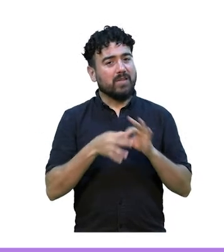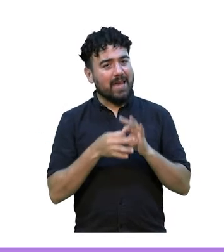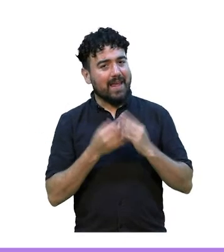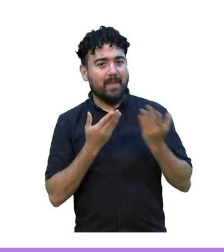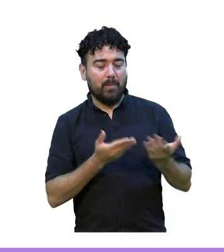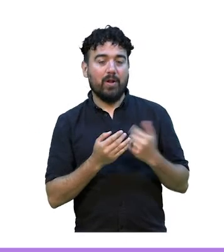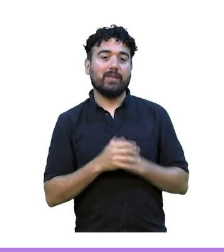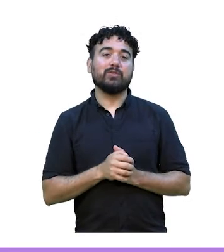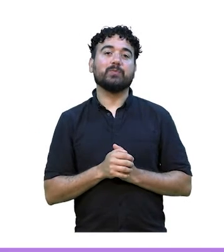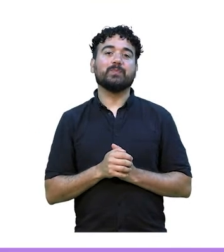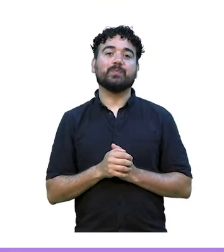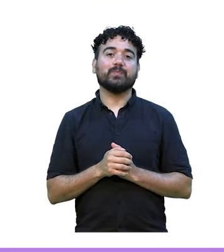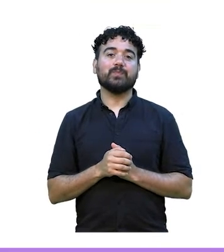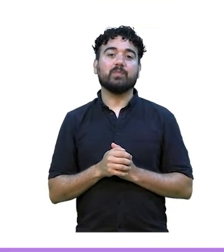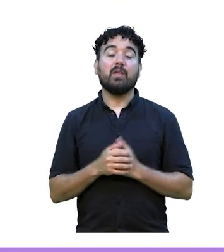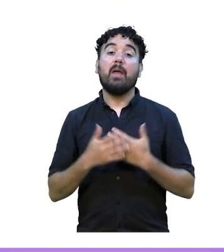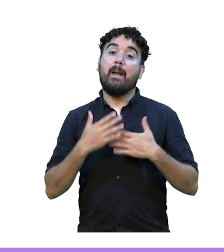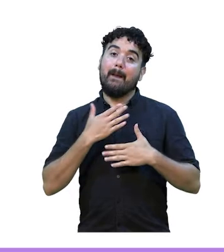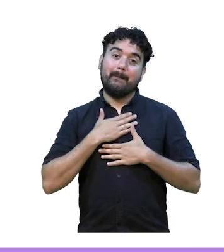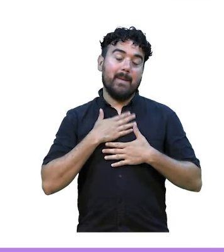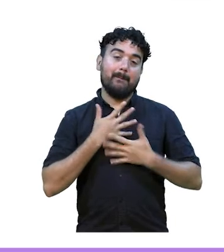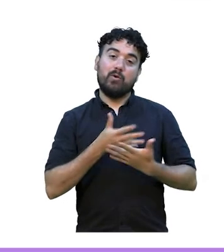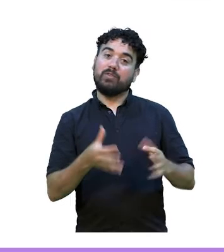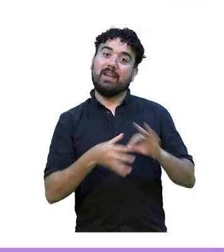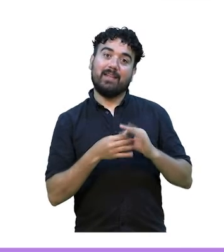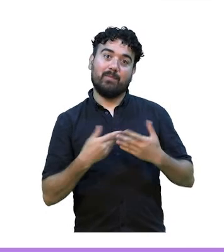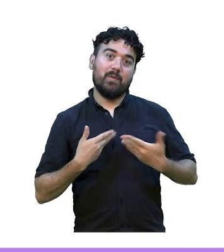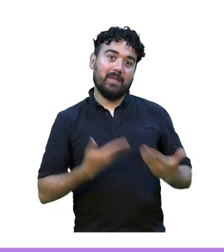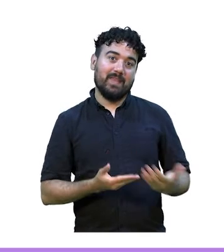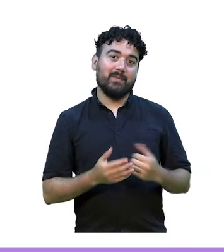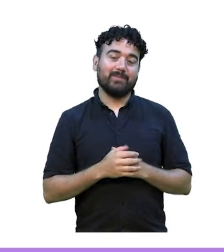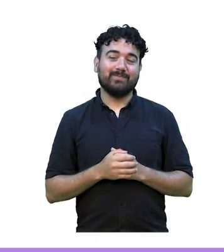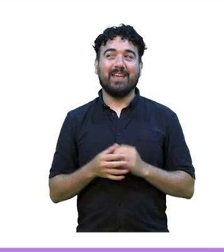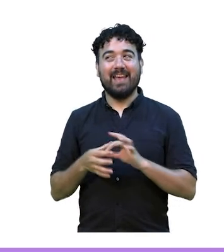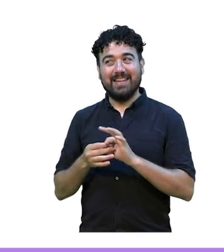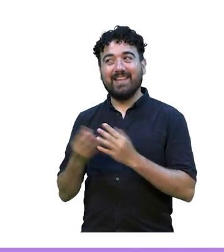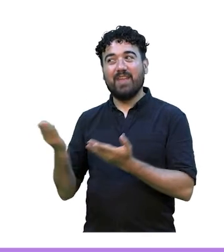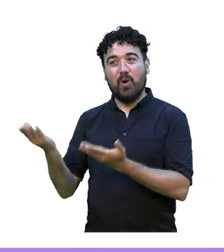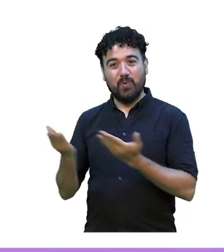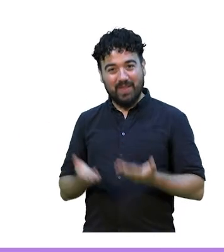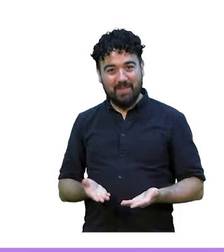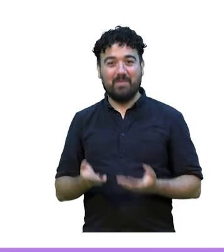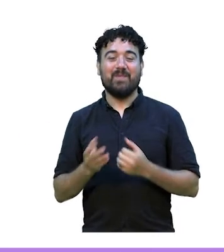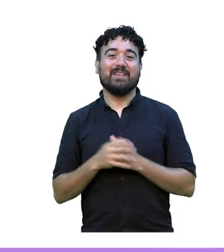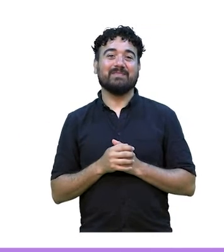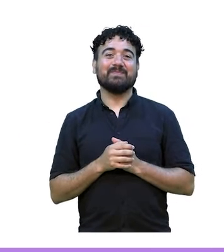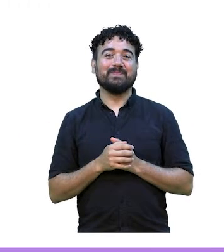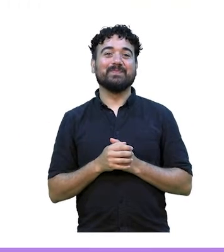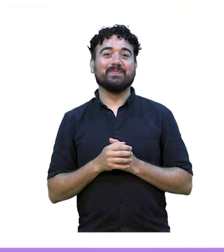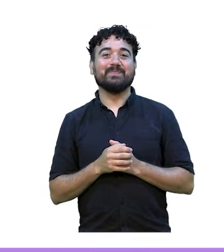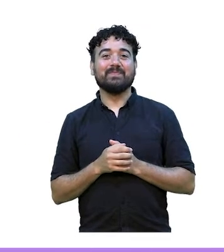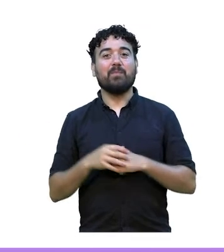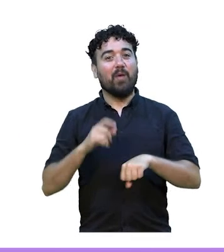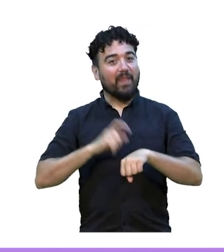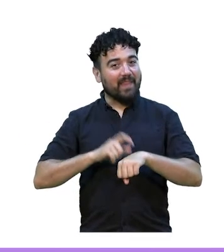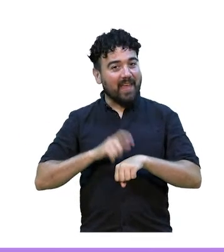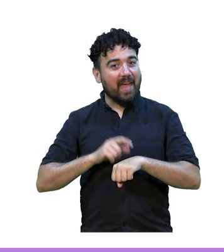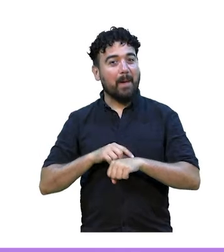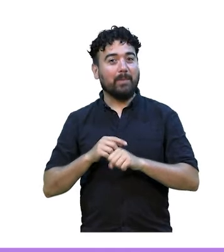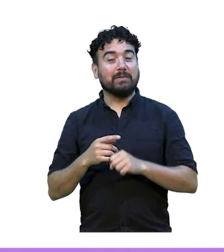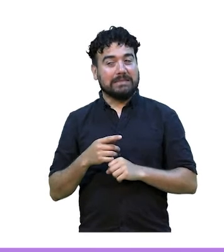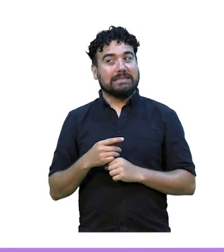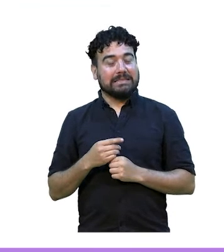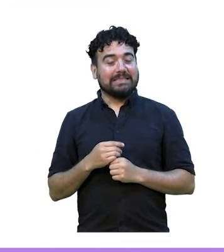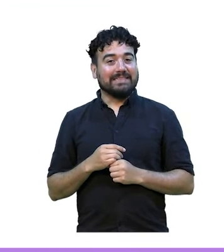muchas visitas, así que muchas gracias por eso. Bueno, por mi parte, muchas gracias por la invitación. Muchas gracias a ustedes que estén